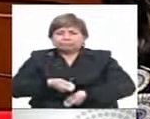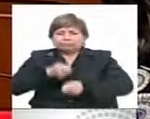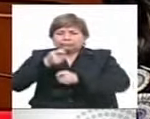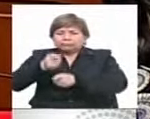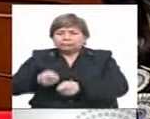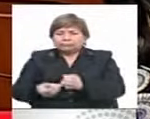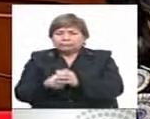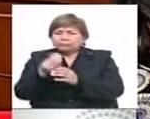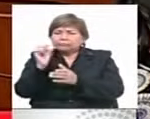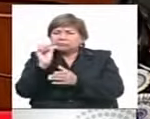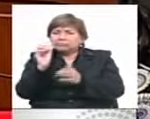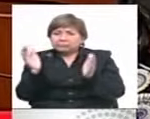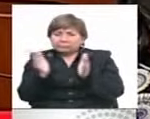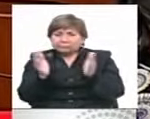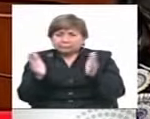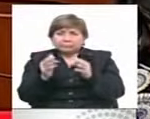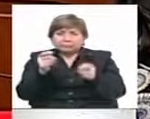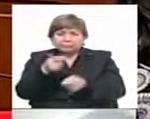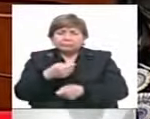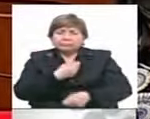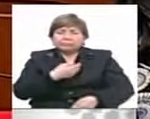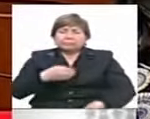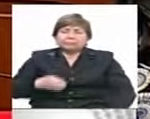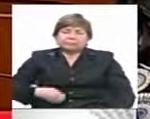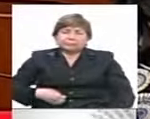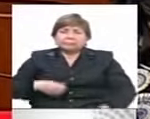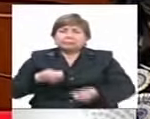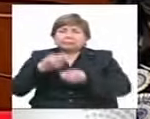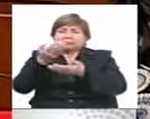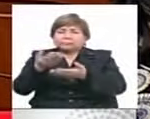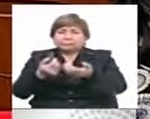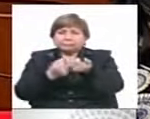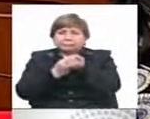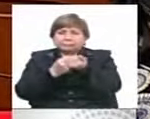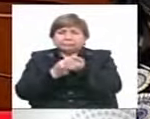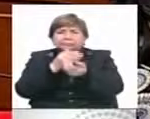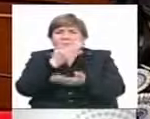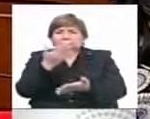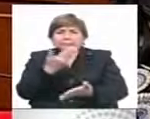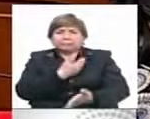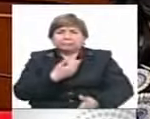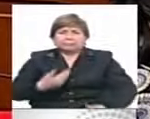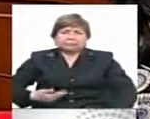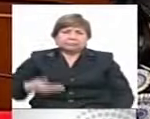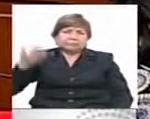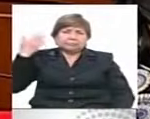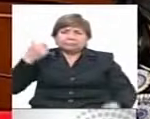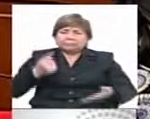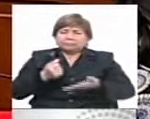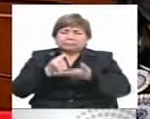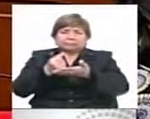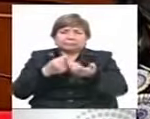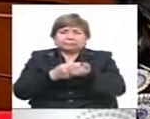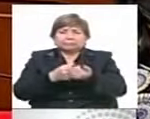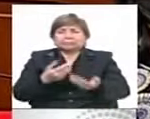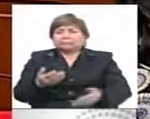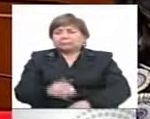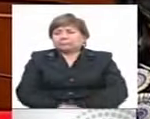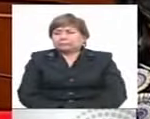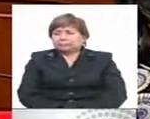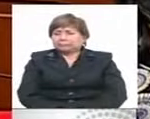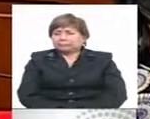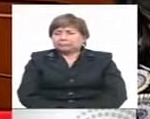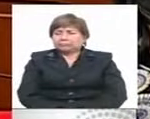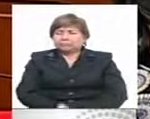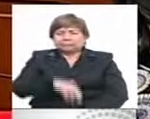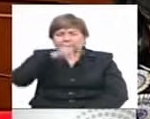Los campesinos, los pequeños agricultores están esperando que el Estado le brinde el apoyo que ninguno de los estados anteriores le ha brindado. Los